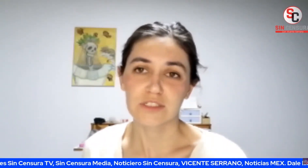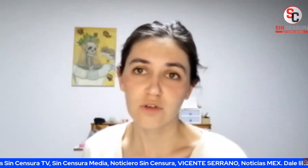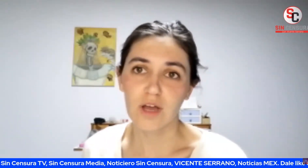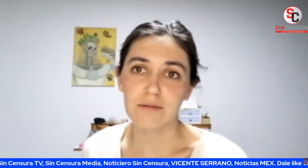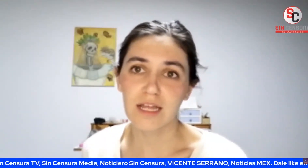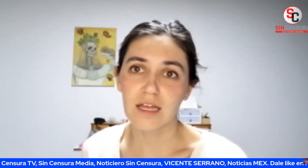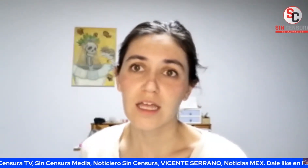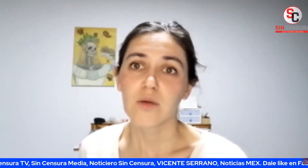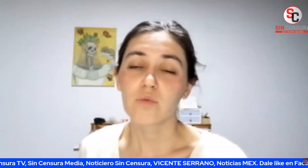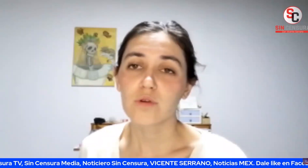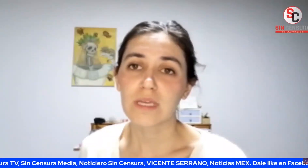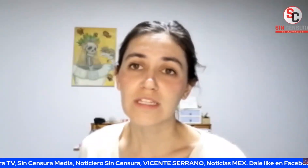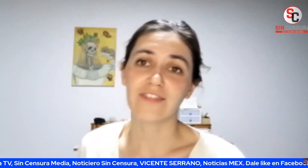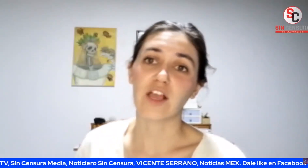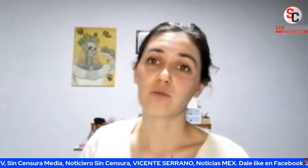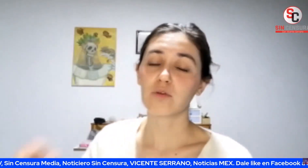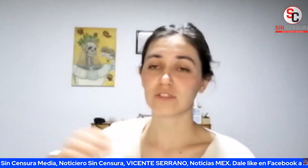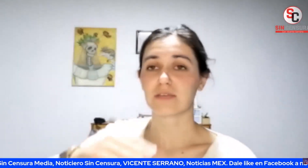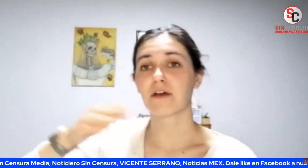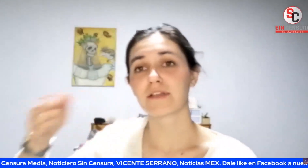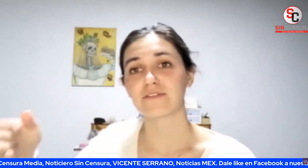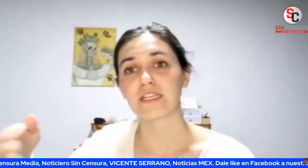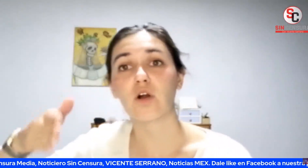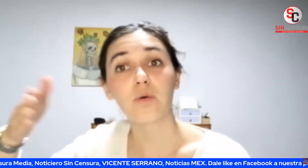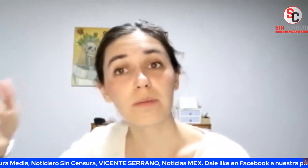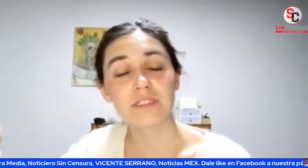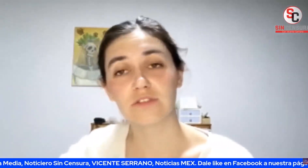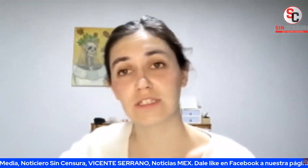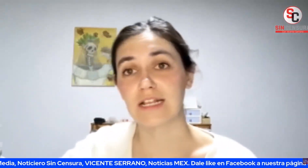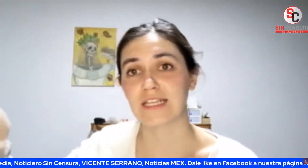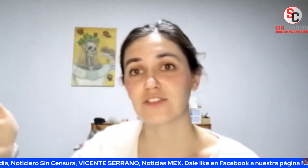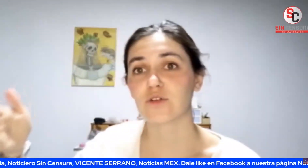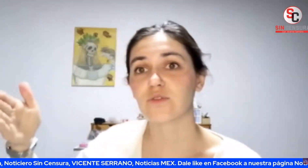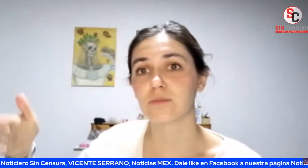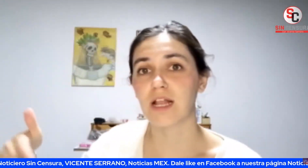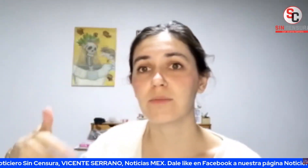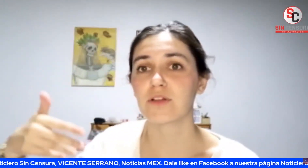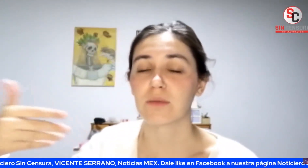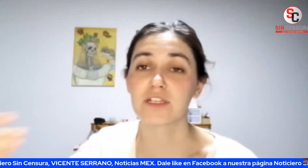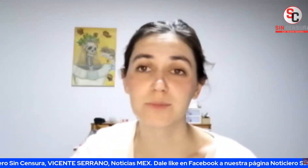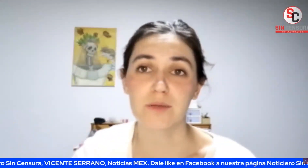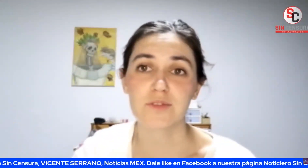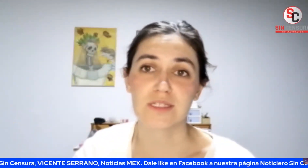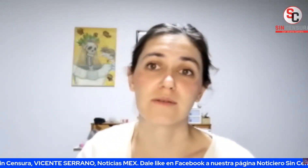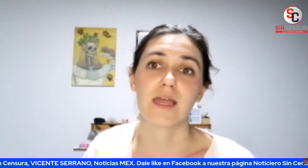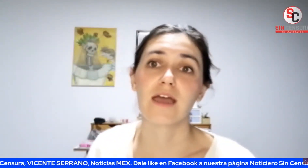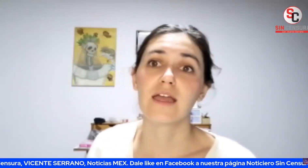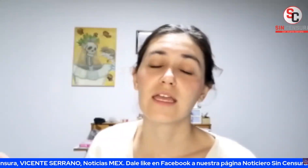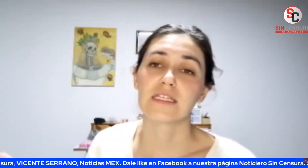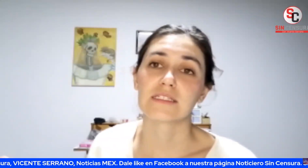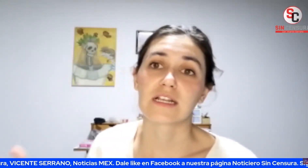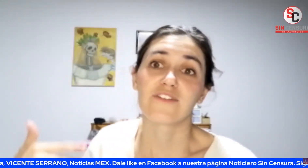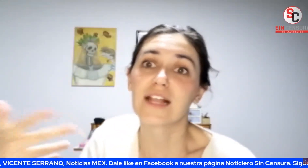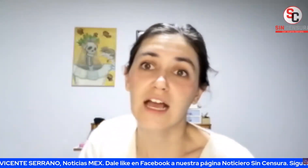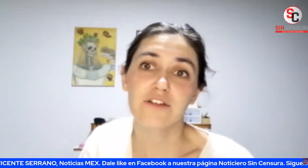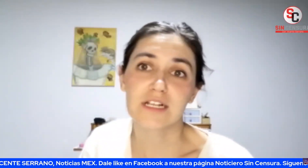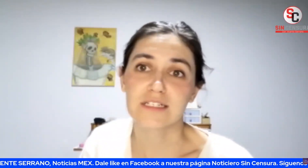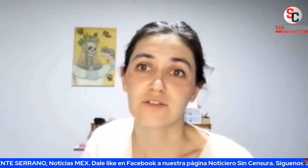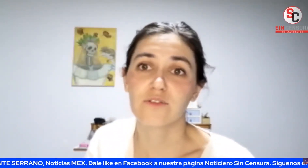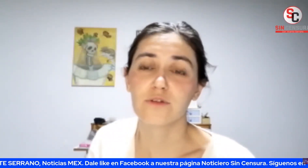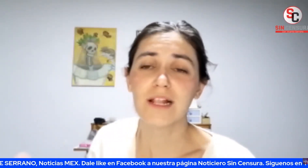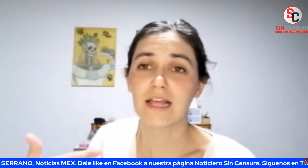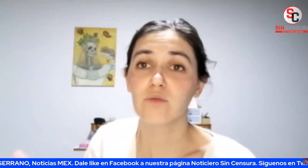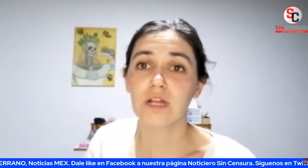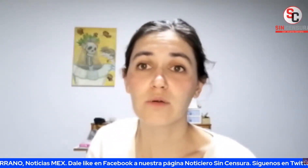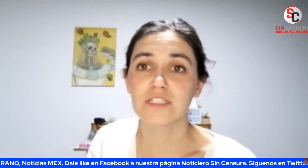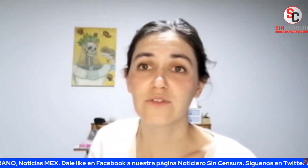que pues eso habla muy bien de cómo se va a beneficiar. Obviamente esto es en el sector formal, pero también esperamos que se vea reflejado en el